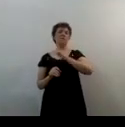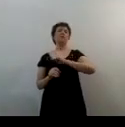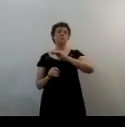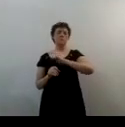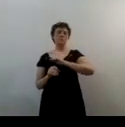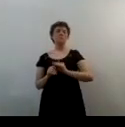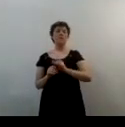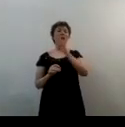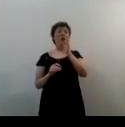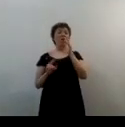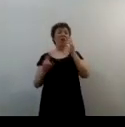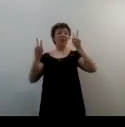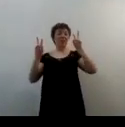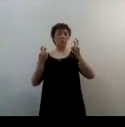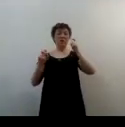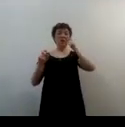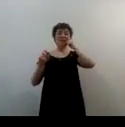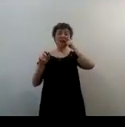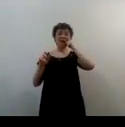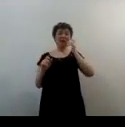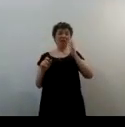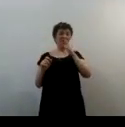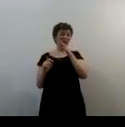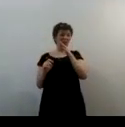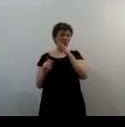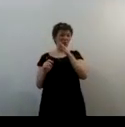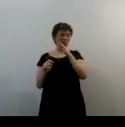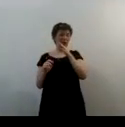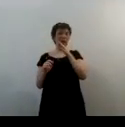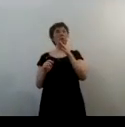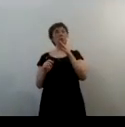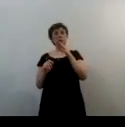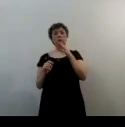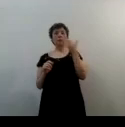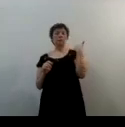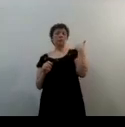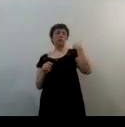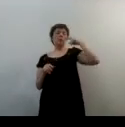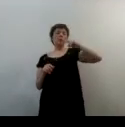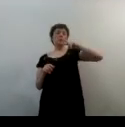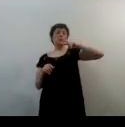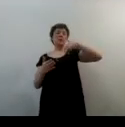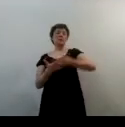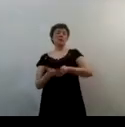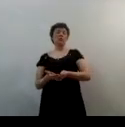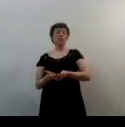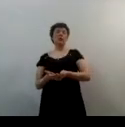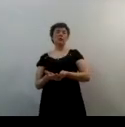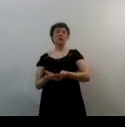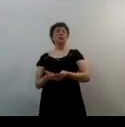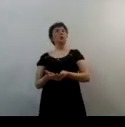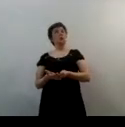está el tema en sanidad, que bueno, obviamente ha sido 2 meses duros,